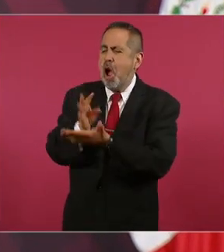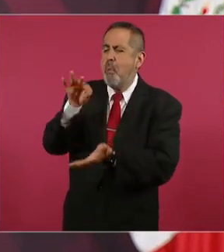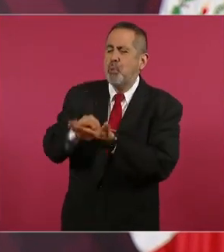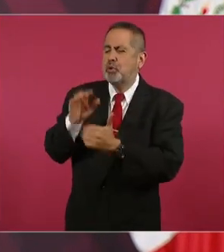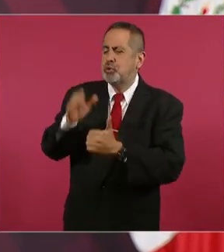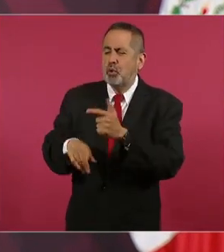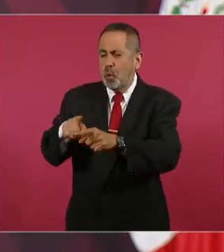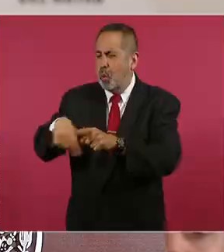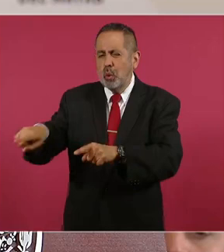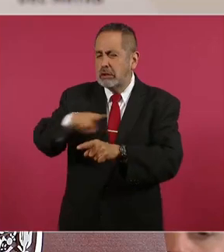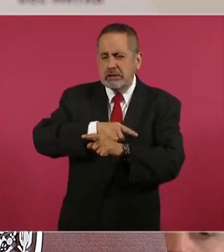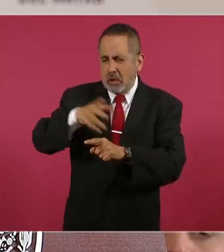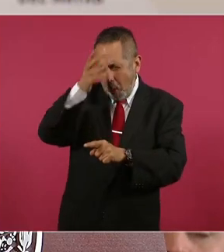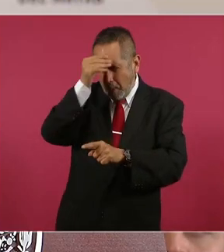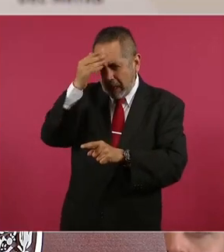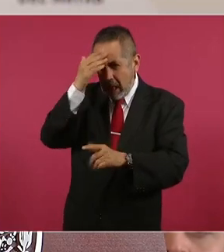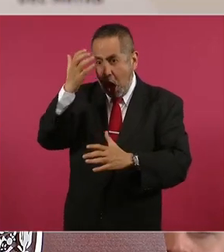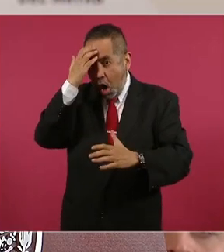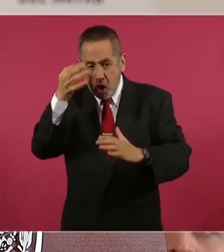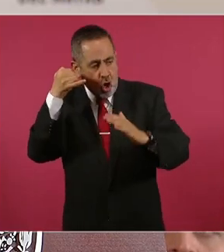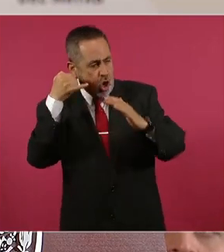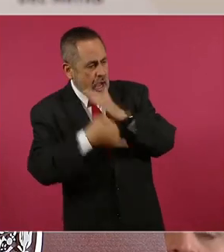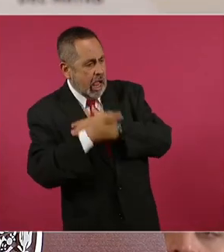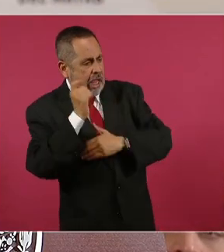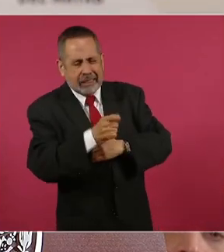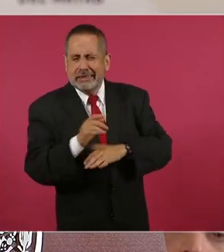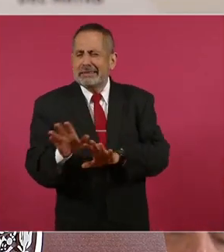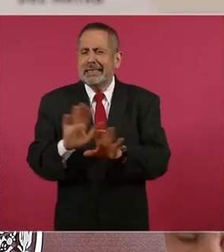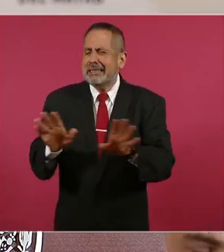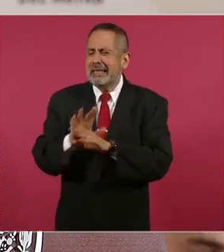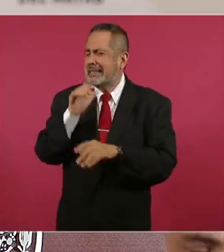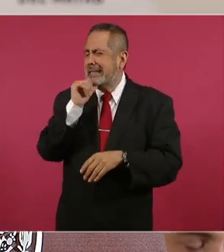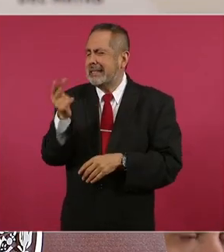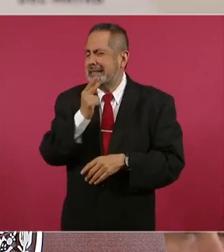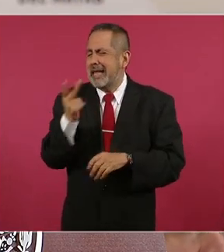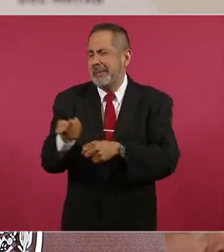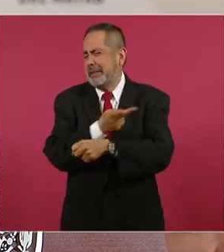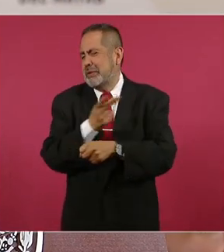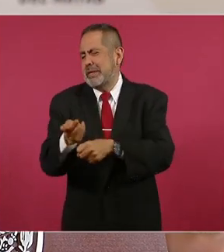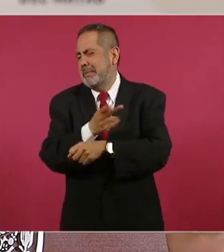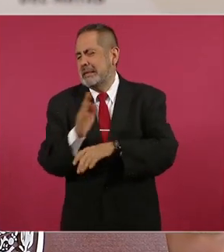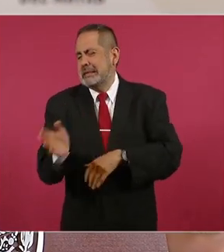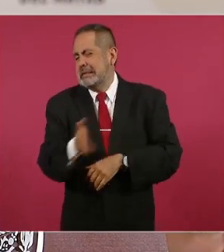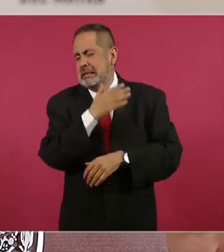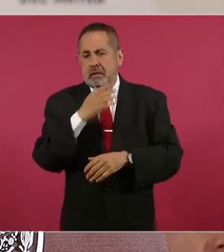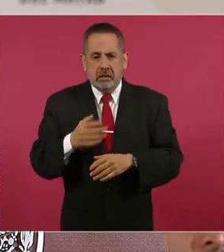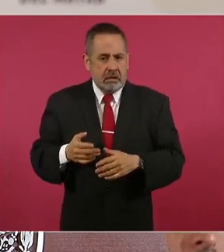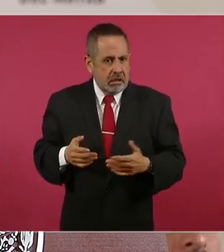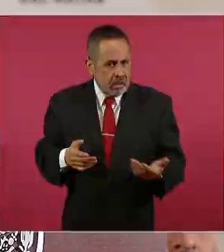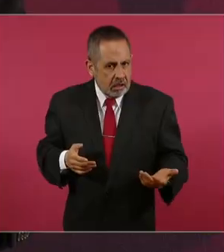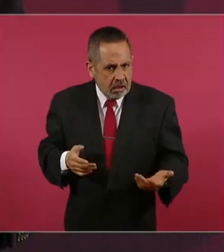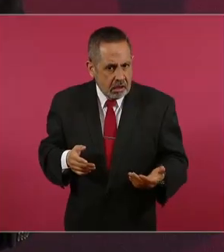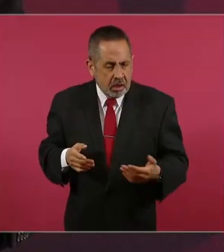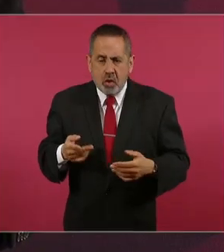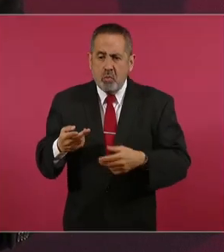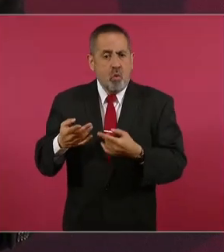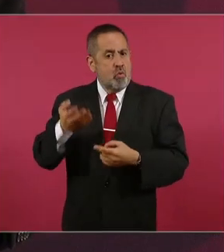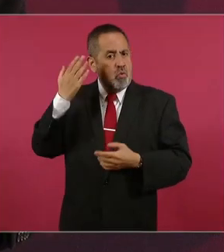No quería que los jóvenes supieran de lo que hicieron nuestros